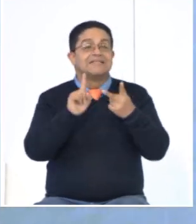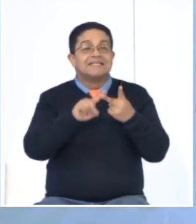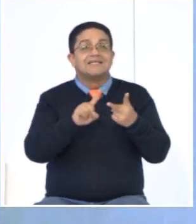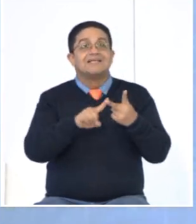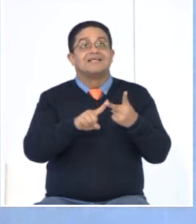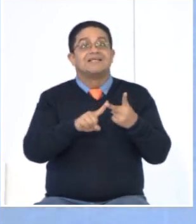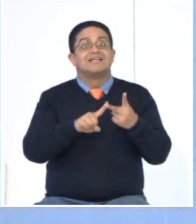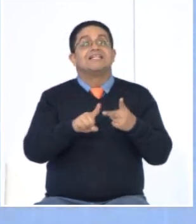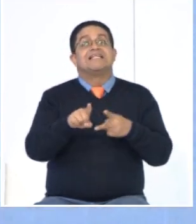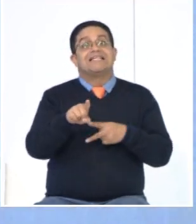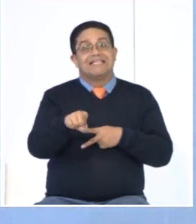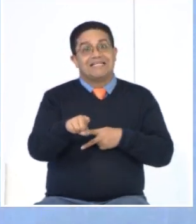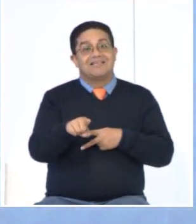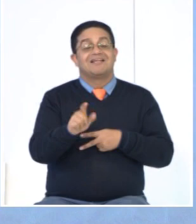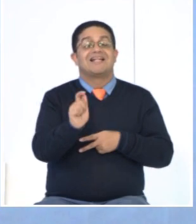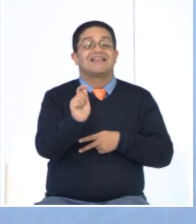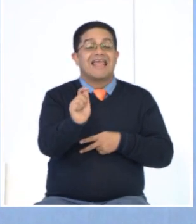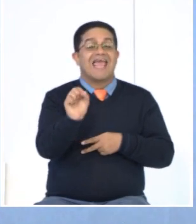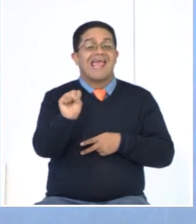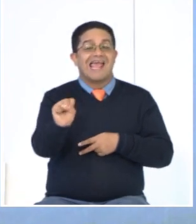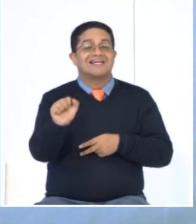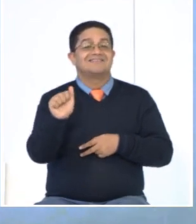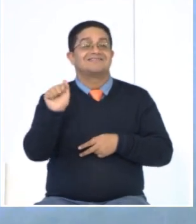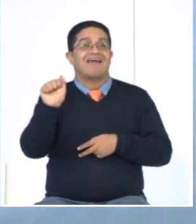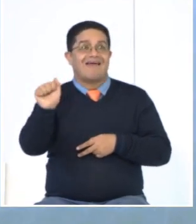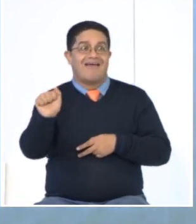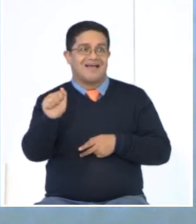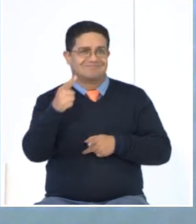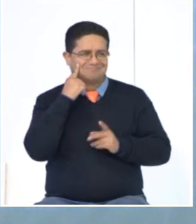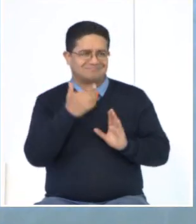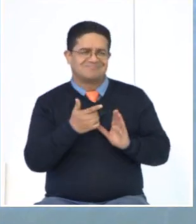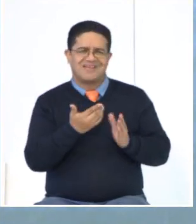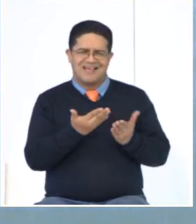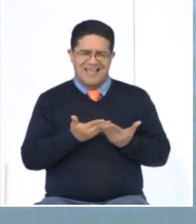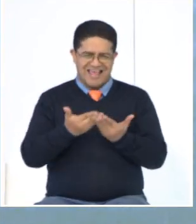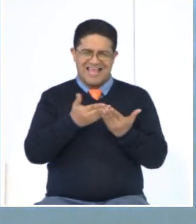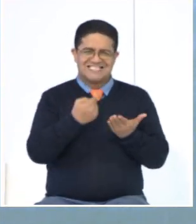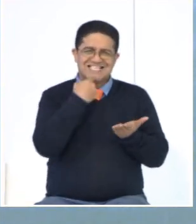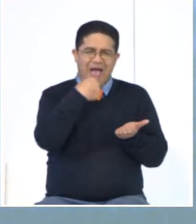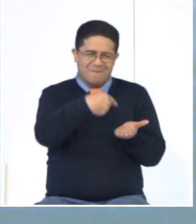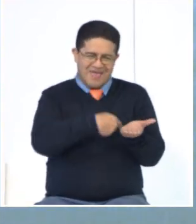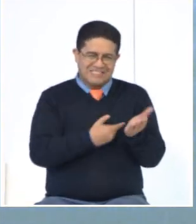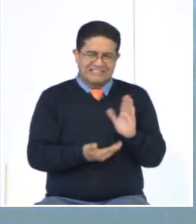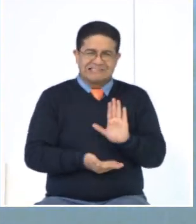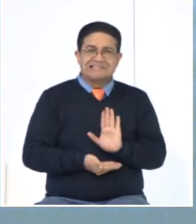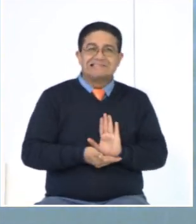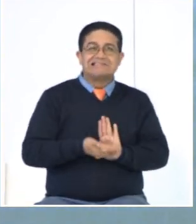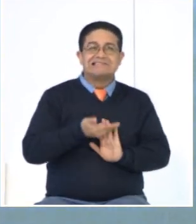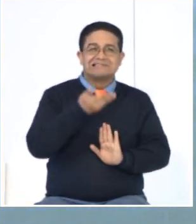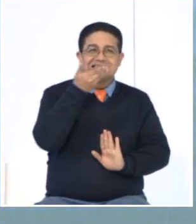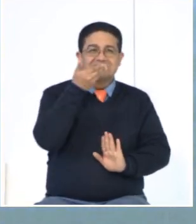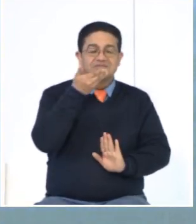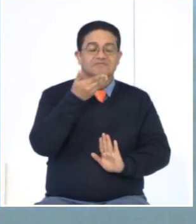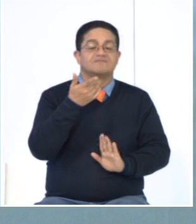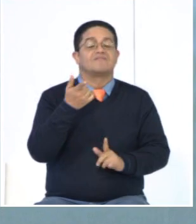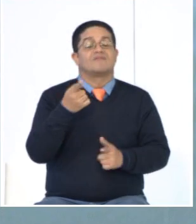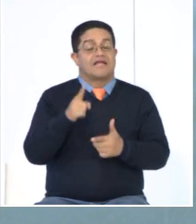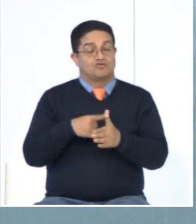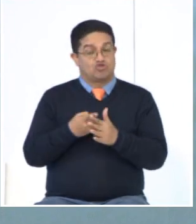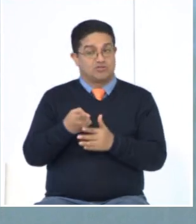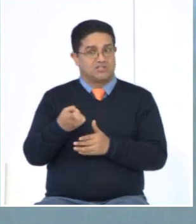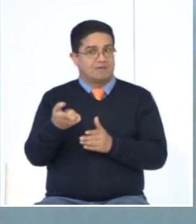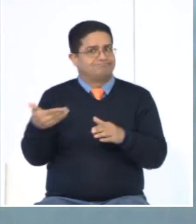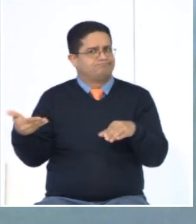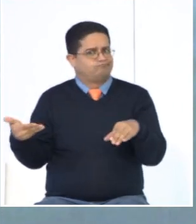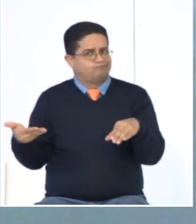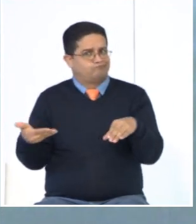van a elevar un PSA, o sea, te van a elevar el antígeno prostático. Entonces ahí ese paciente, a pesar de no tener hallazgos patológicos